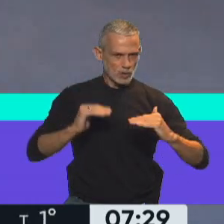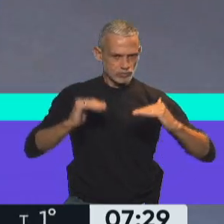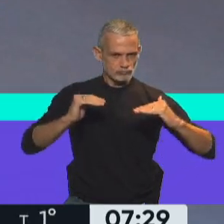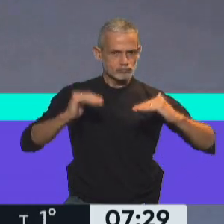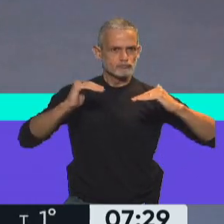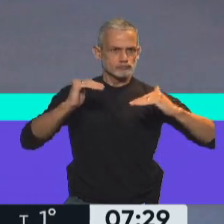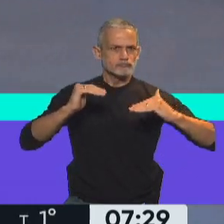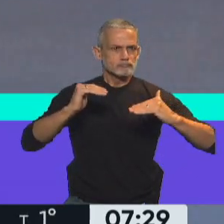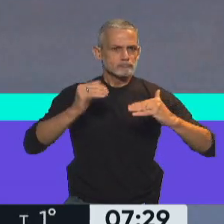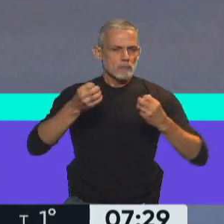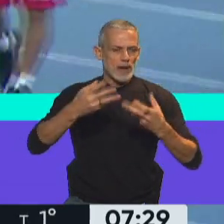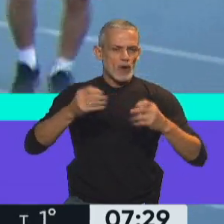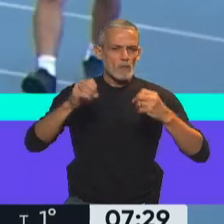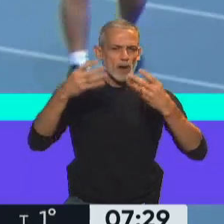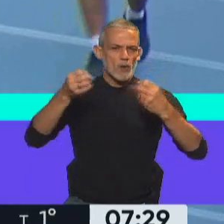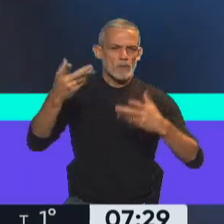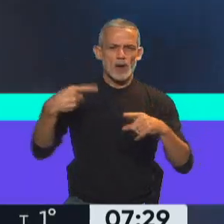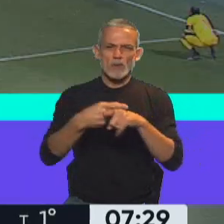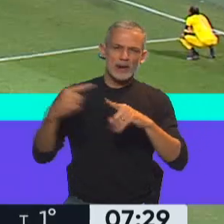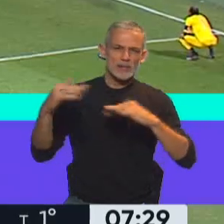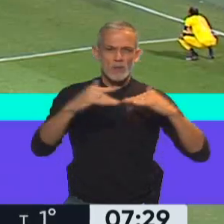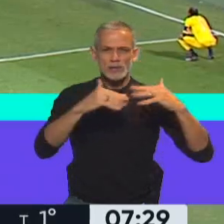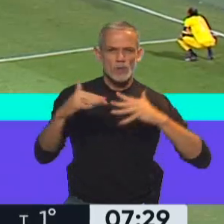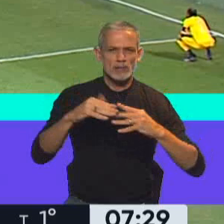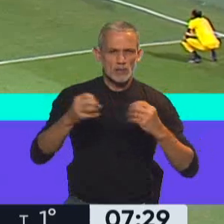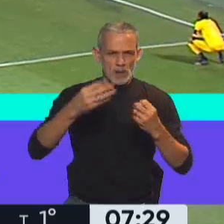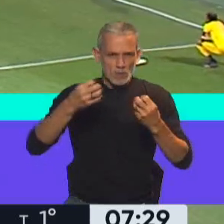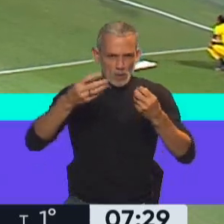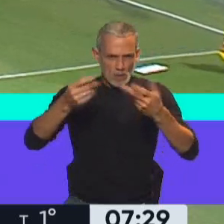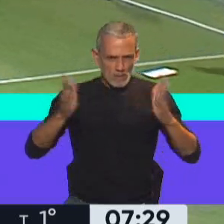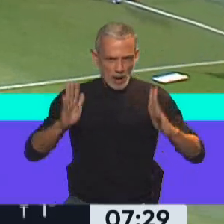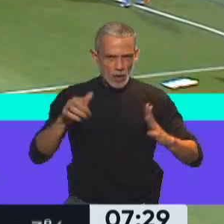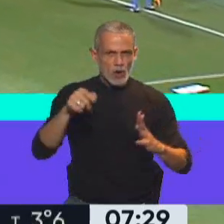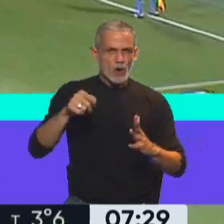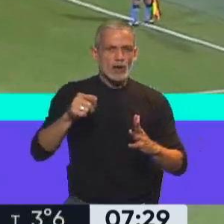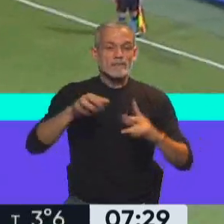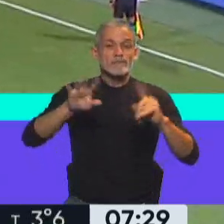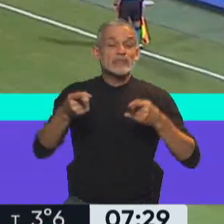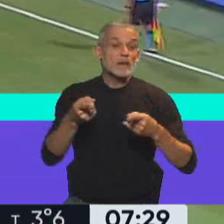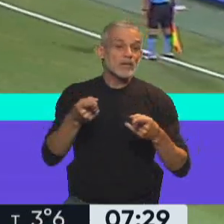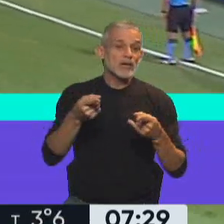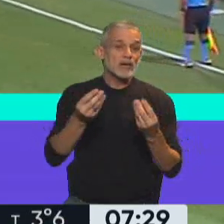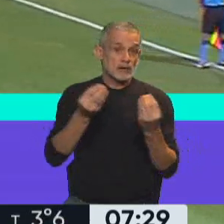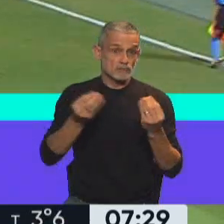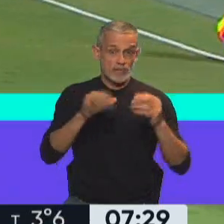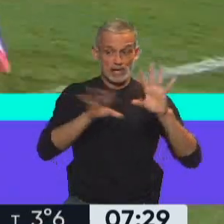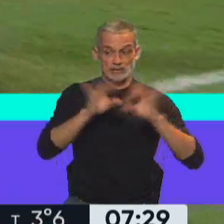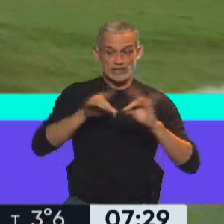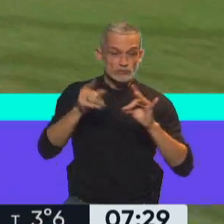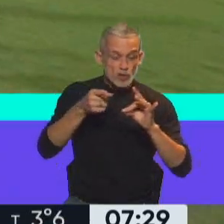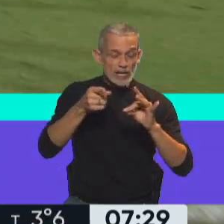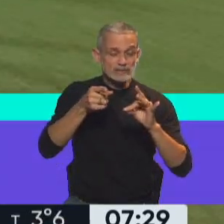superándonos, en ir mejorando partido tras partido y en ir superando a